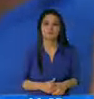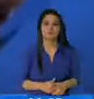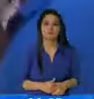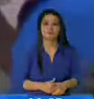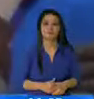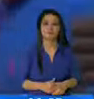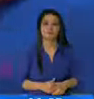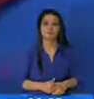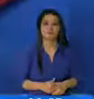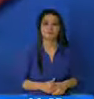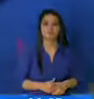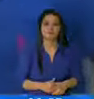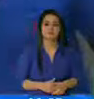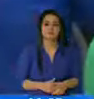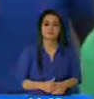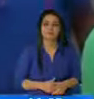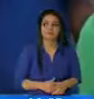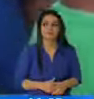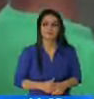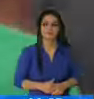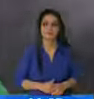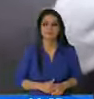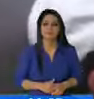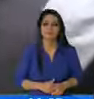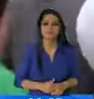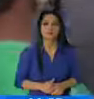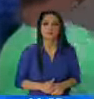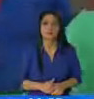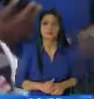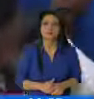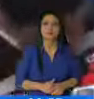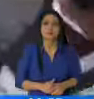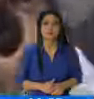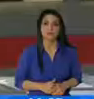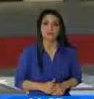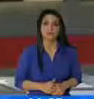Desde la provincia de Manabí informó Johnny Armendáriz.